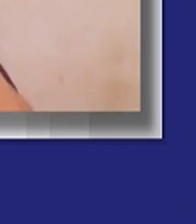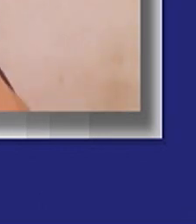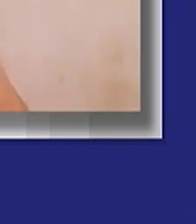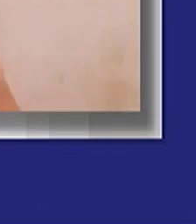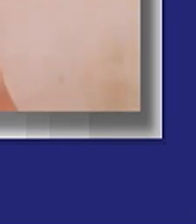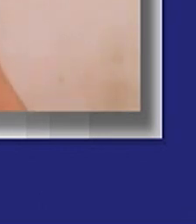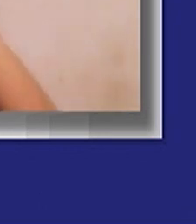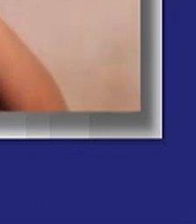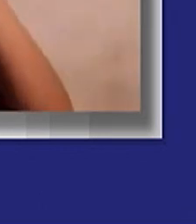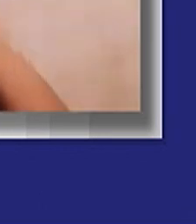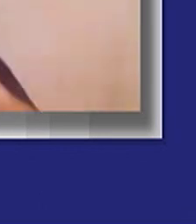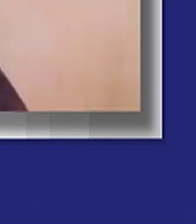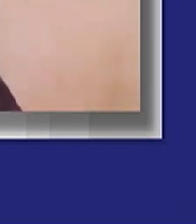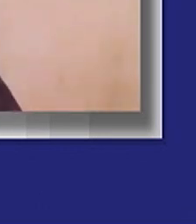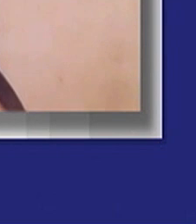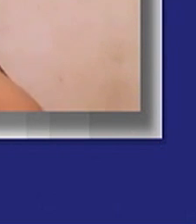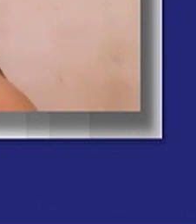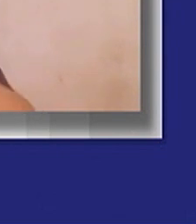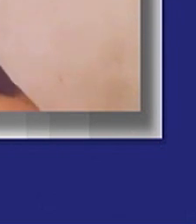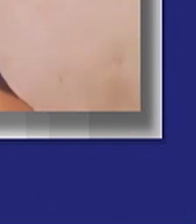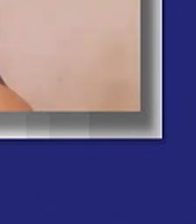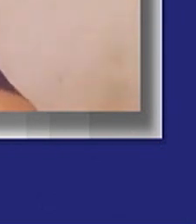sociales,